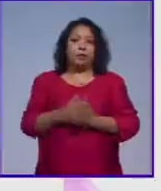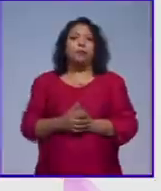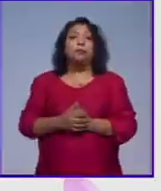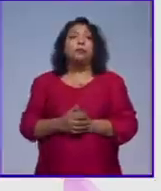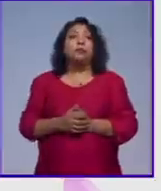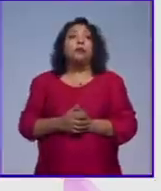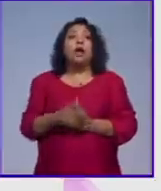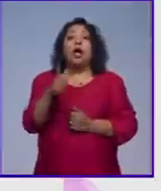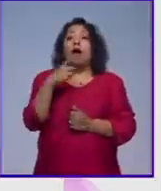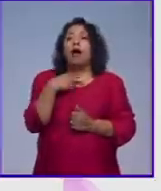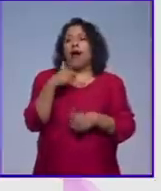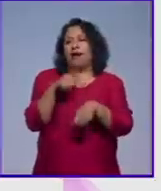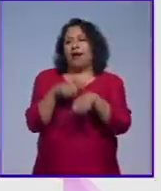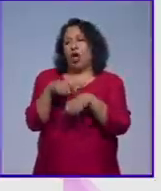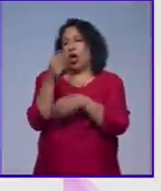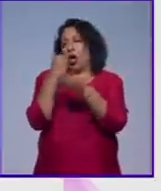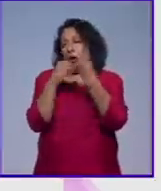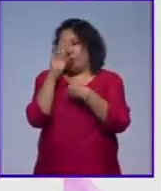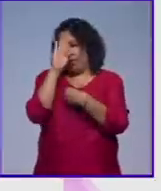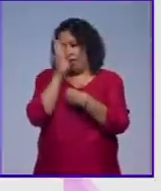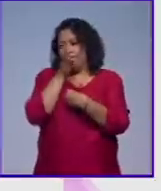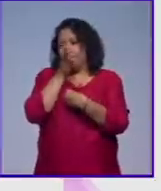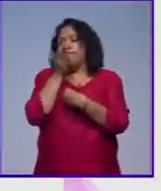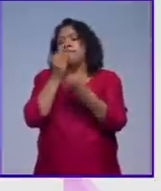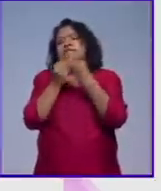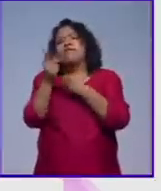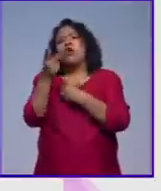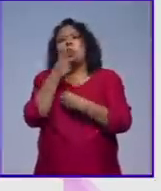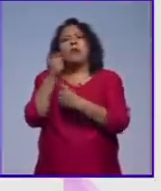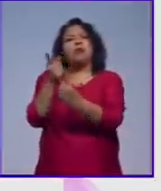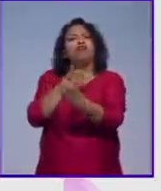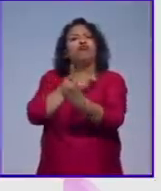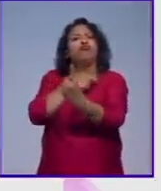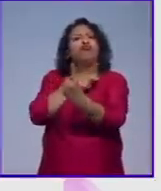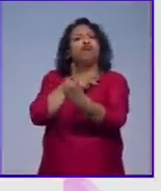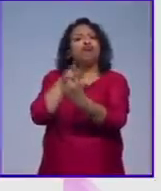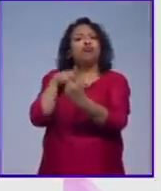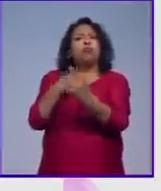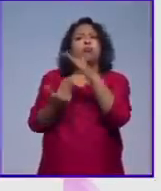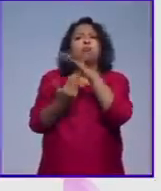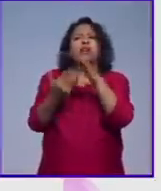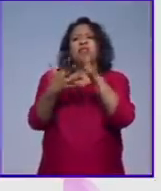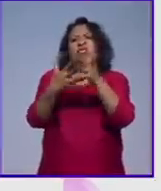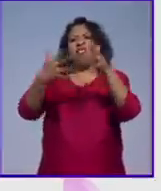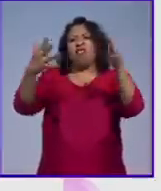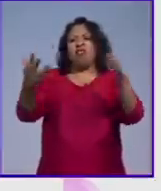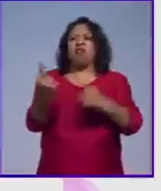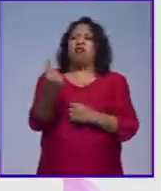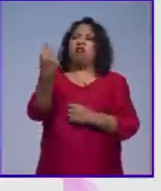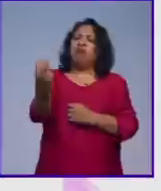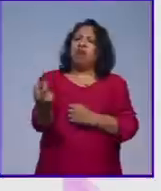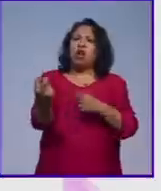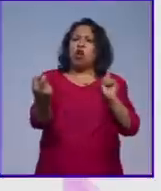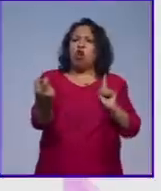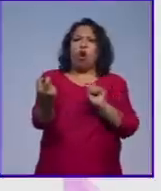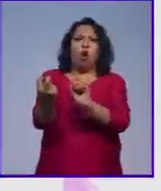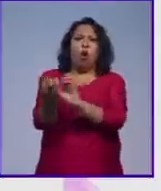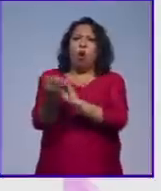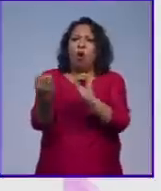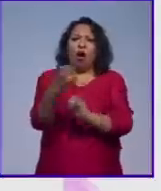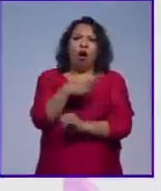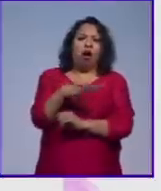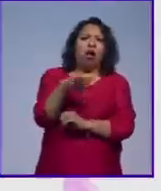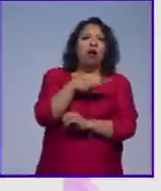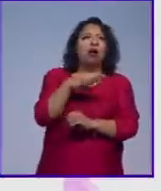A la hora de la comida, del lunch, pues había un señor que estaba muy solo en una mesa muy grande y nadie se acercaba, y todo